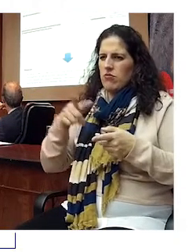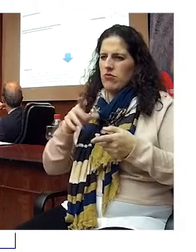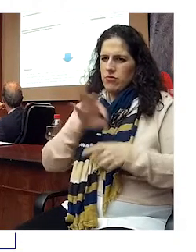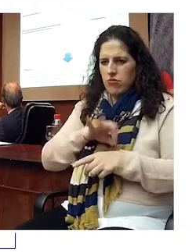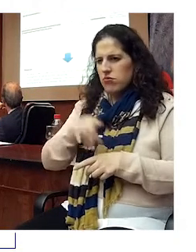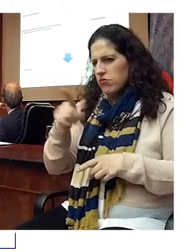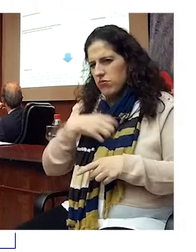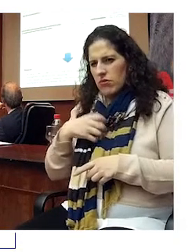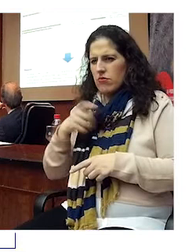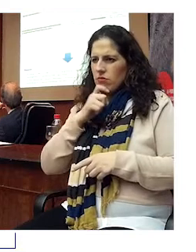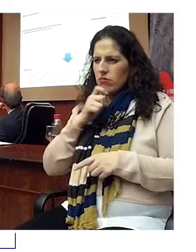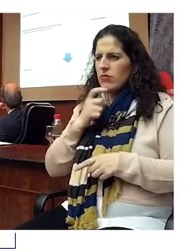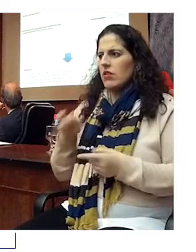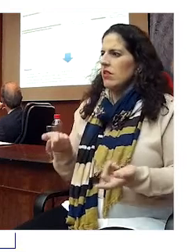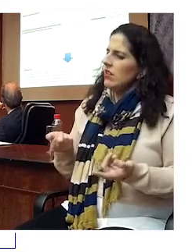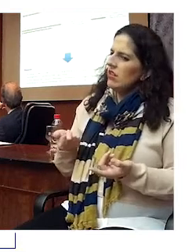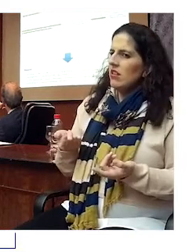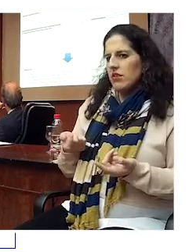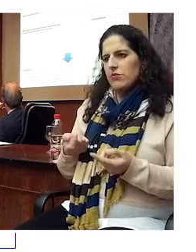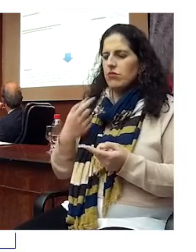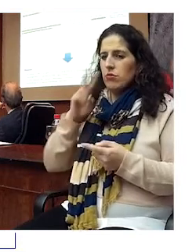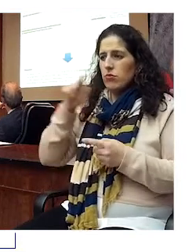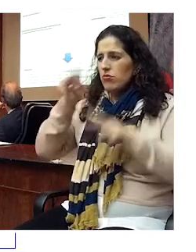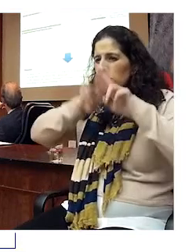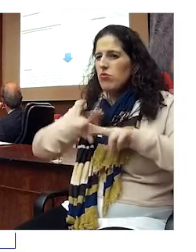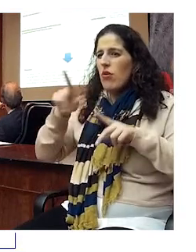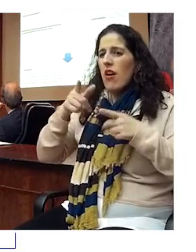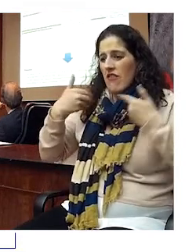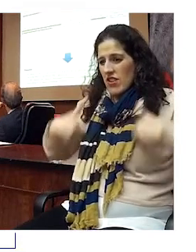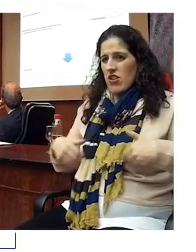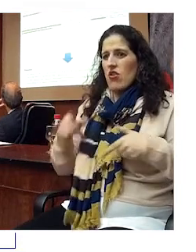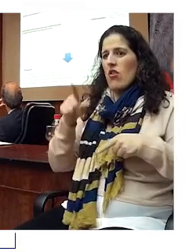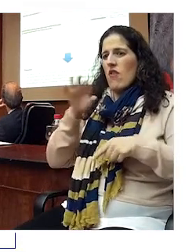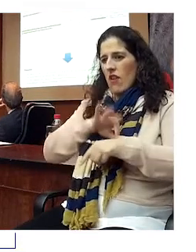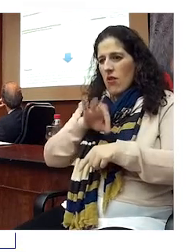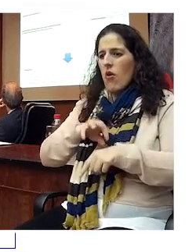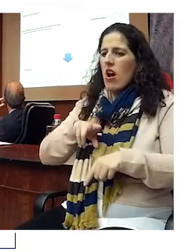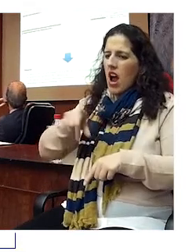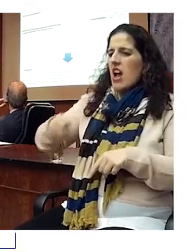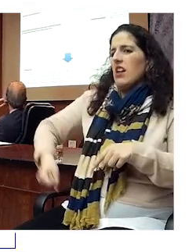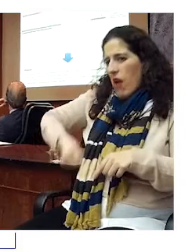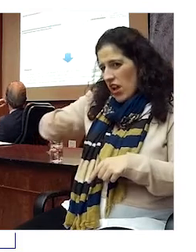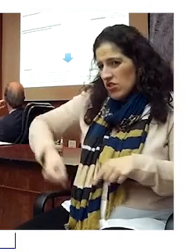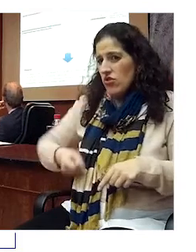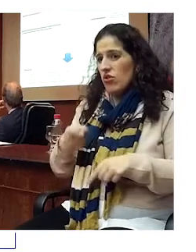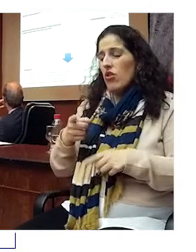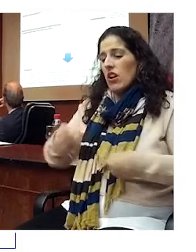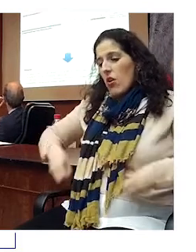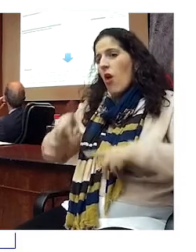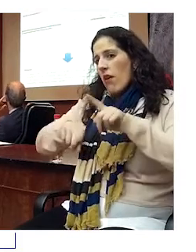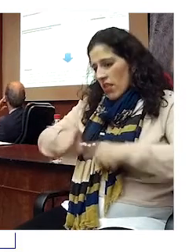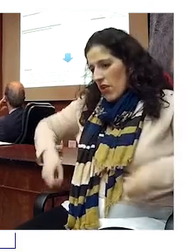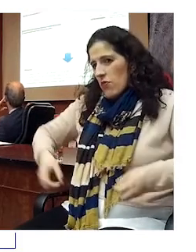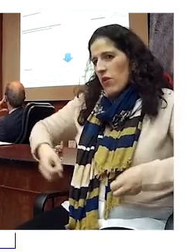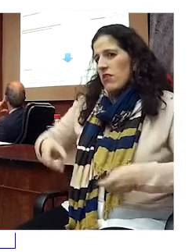no puede, ¿no? Si vemos el estudio del aparato locomotor, poliomielitis, camina ayudado de bastón, silla de ruedas